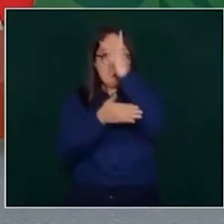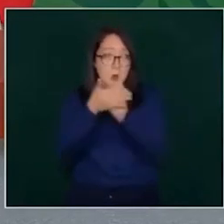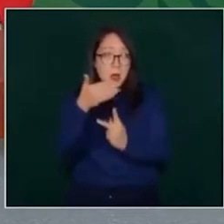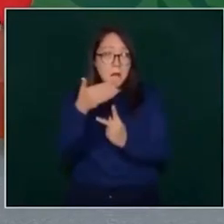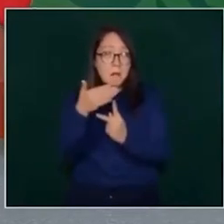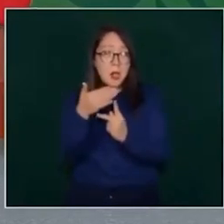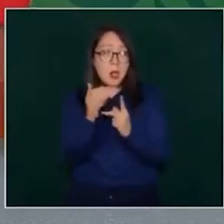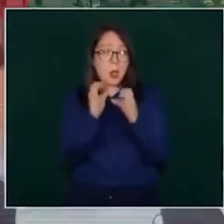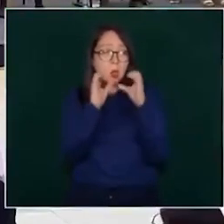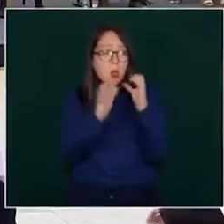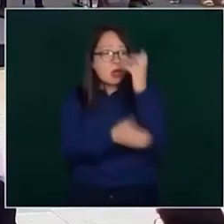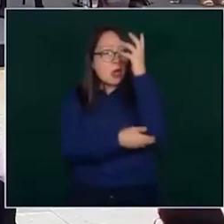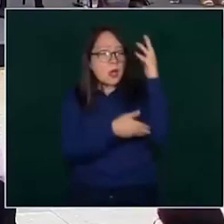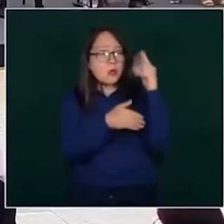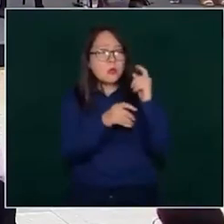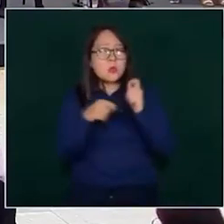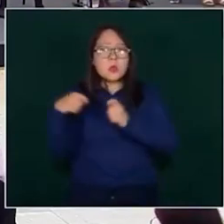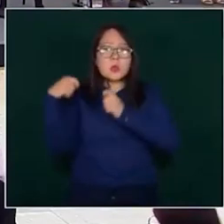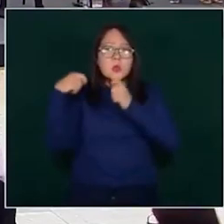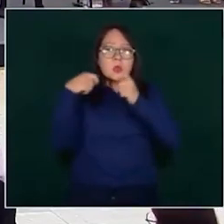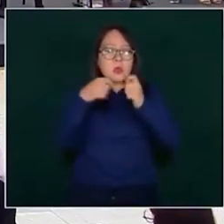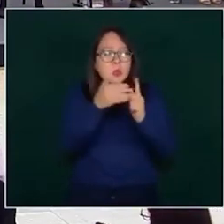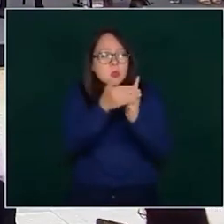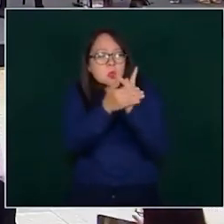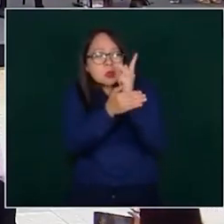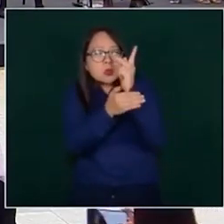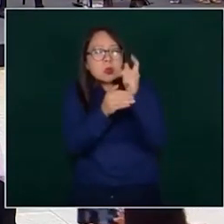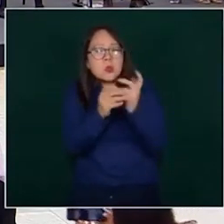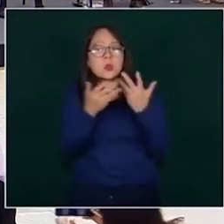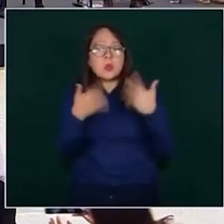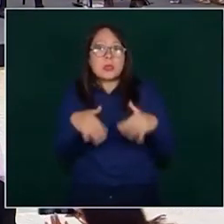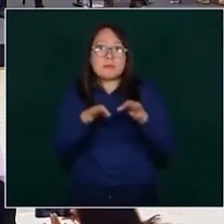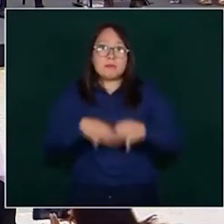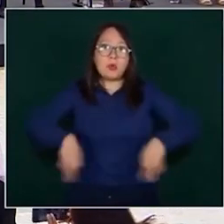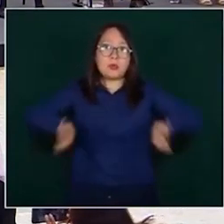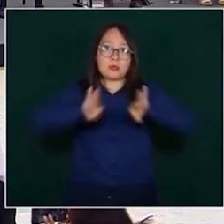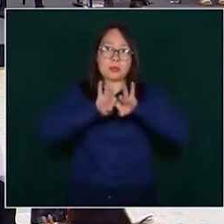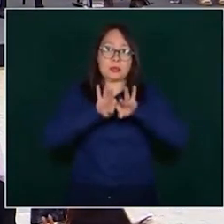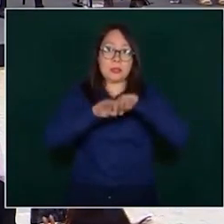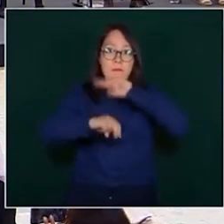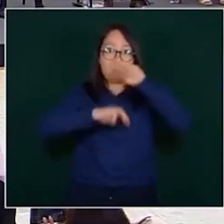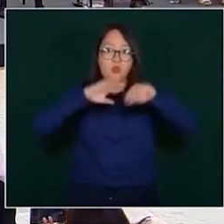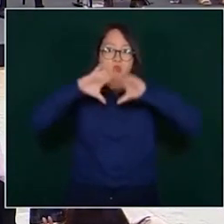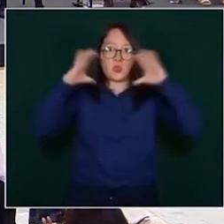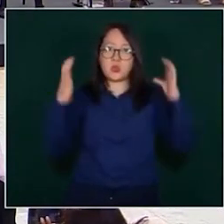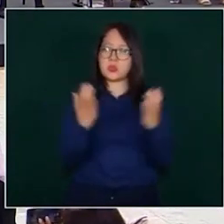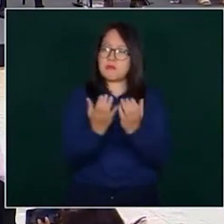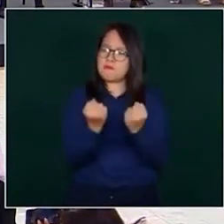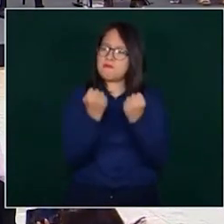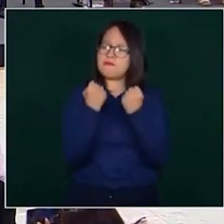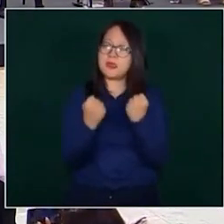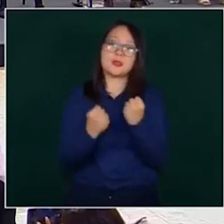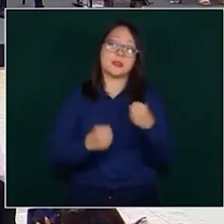es el programa más importante del mundo.